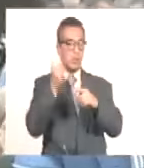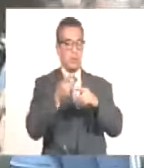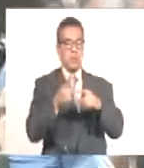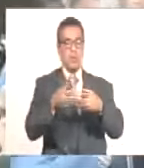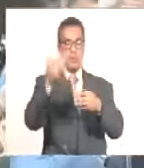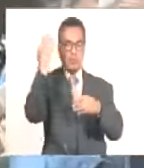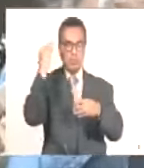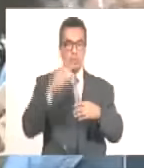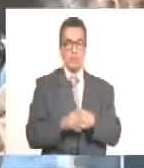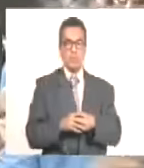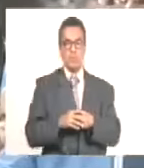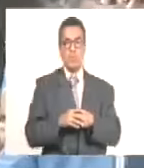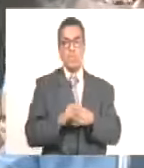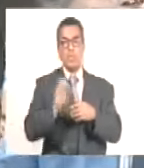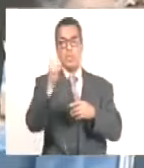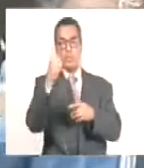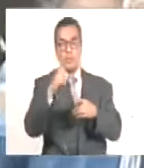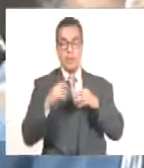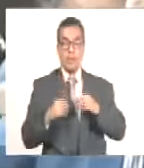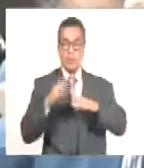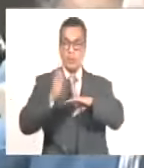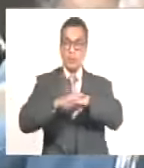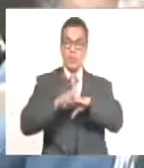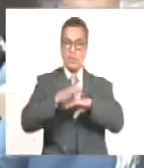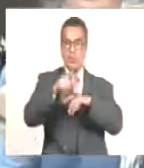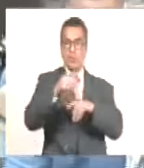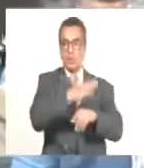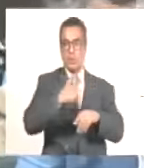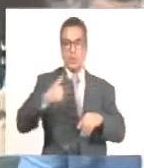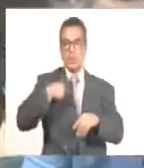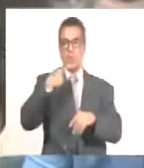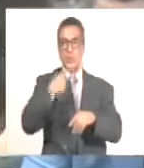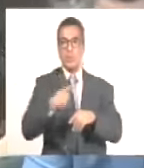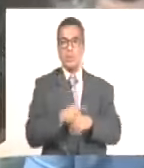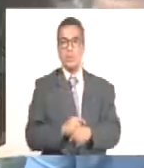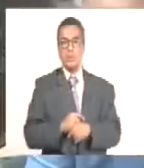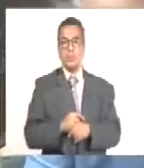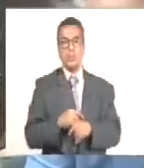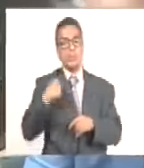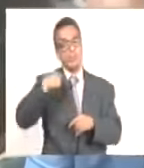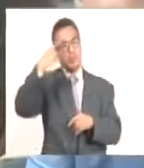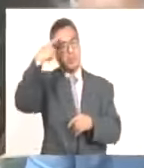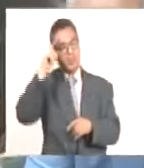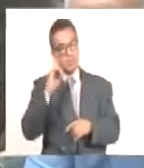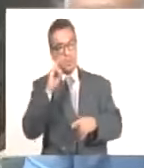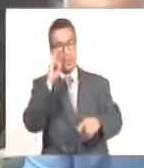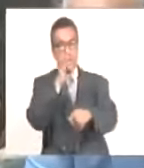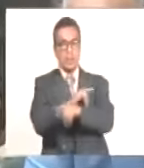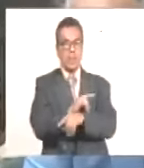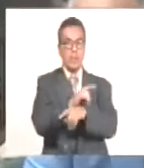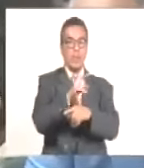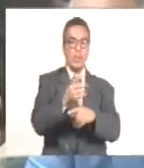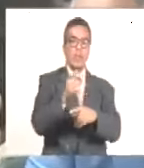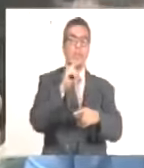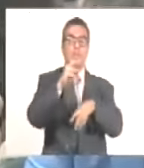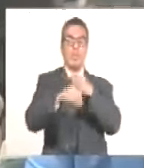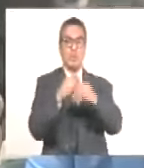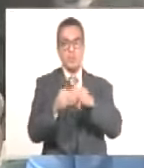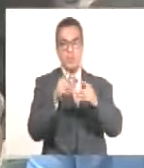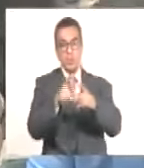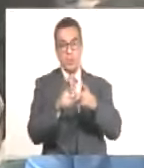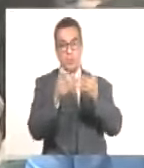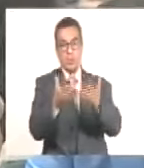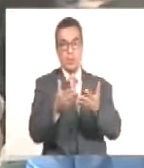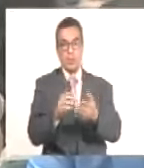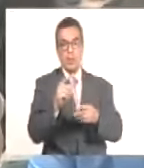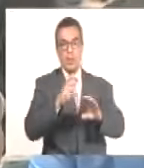agravios. Si el primer caso sucede, quiero decir, si se nos pretende engañar, descubrámoslo, sus designios,